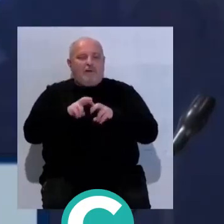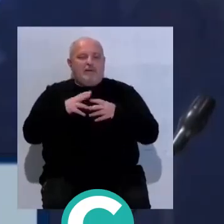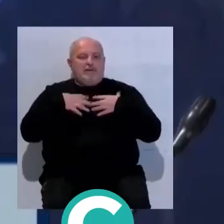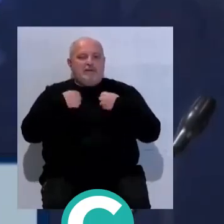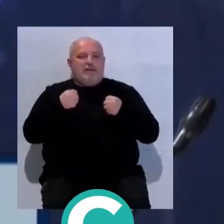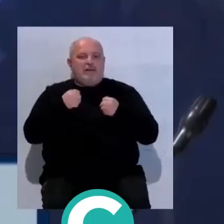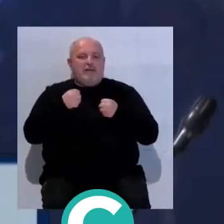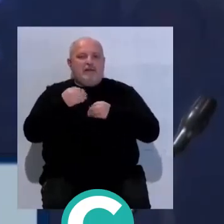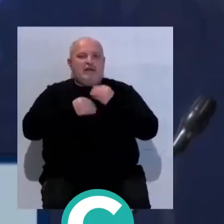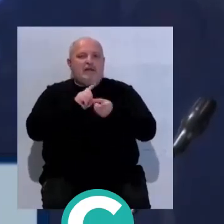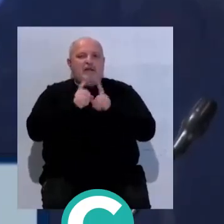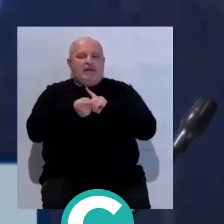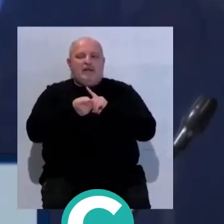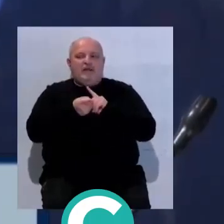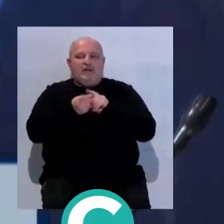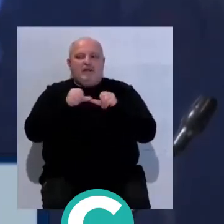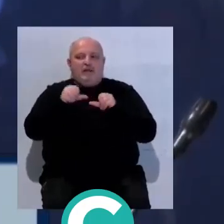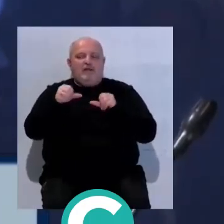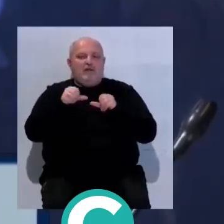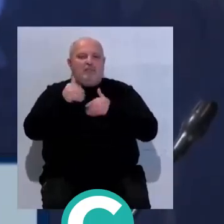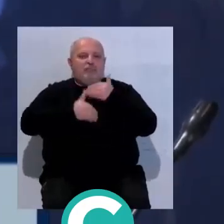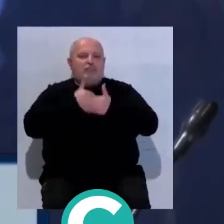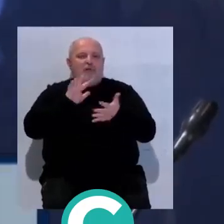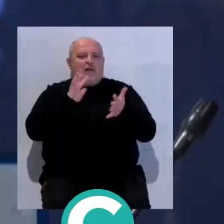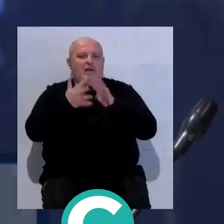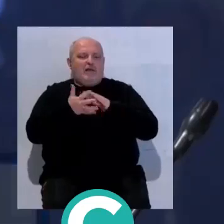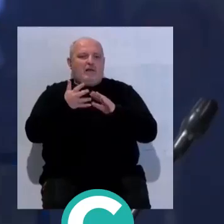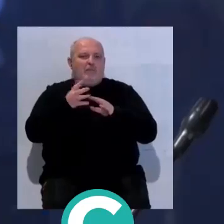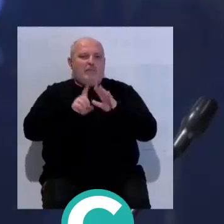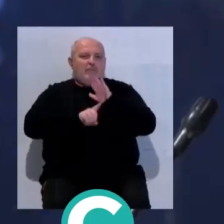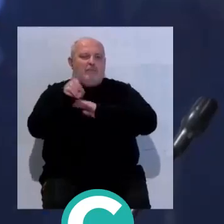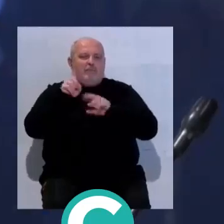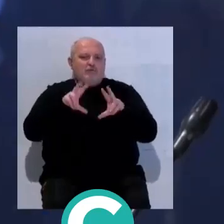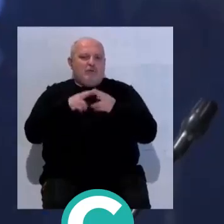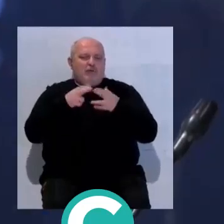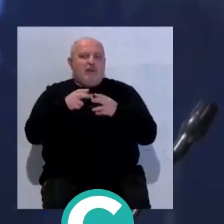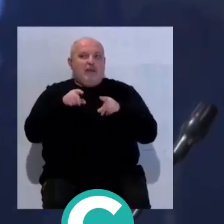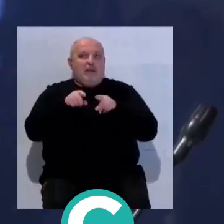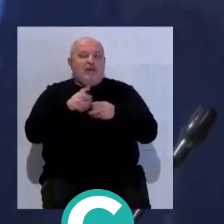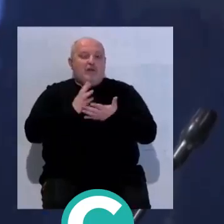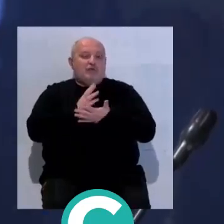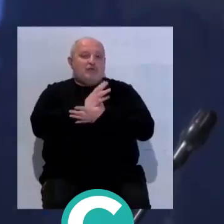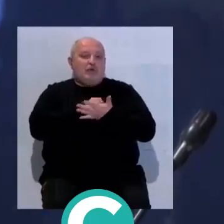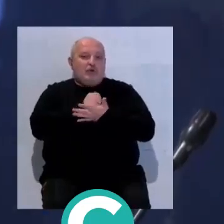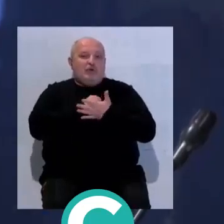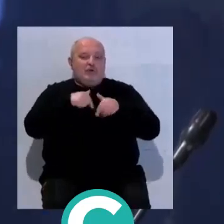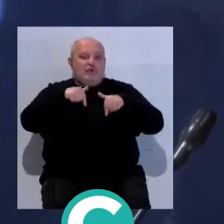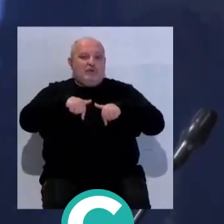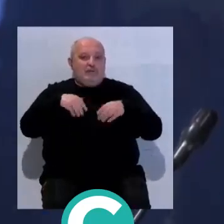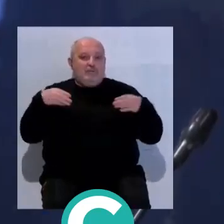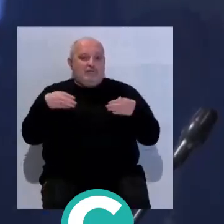sanidad puede ejercer de motor de cambio y de progreso social. Yo creo que todos los que estamos